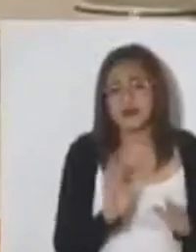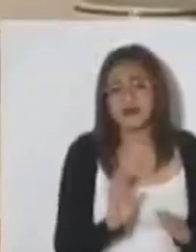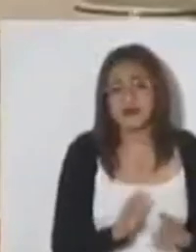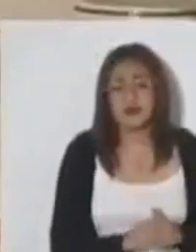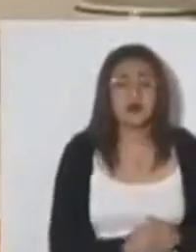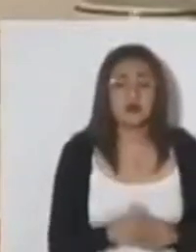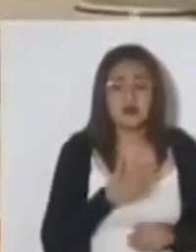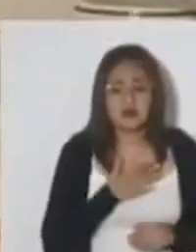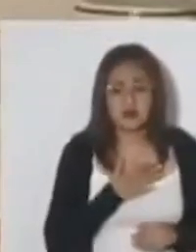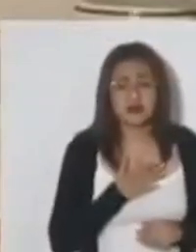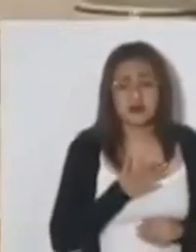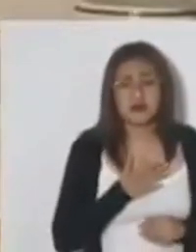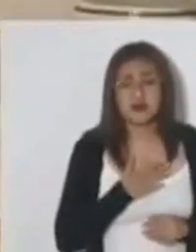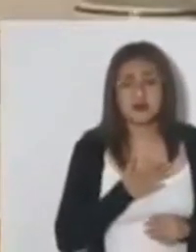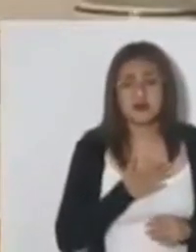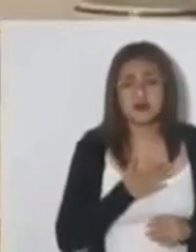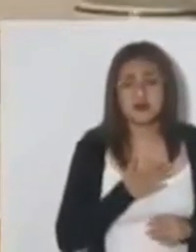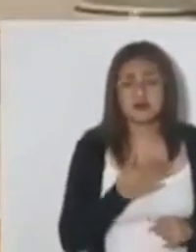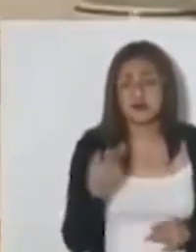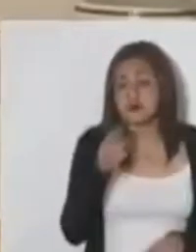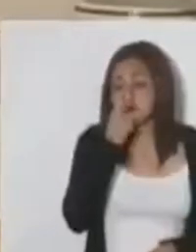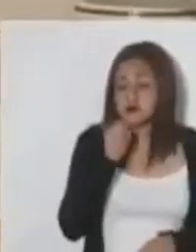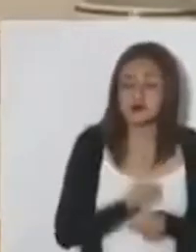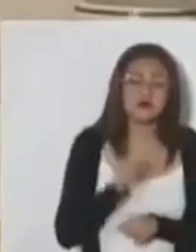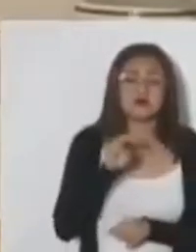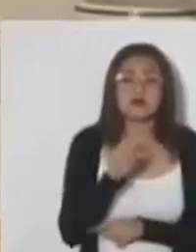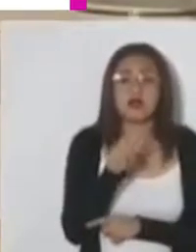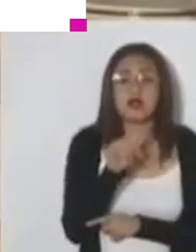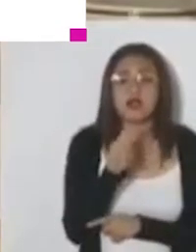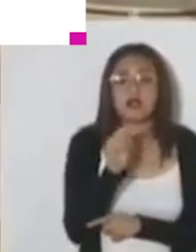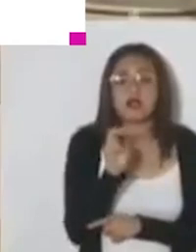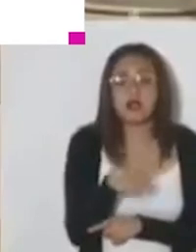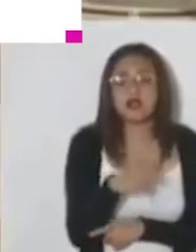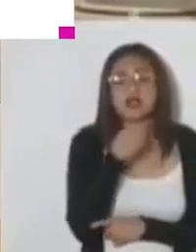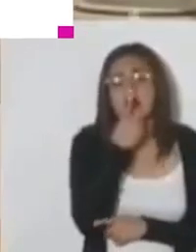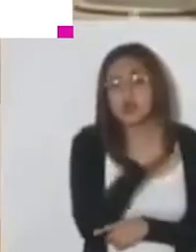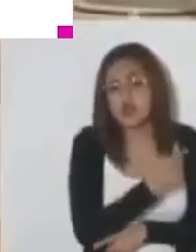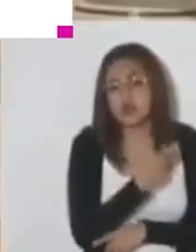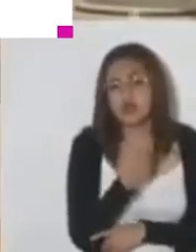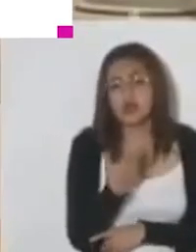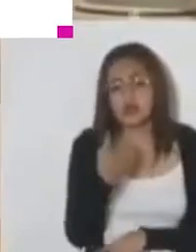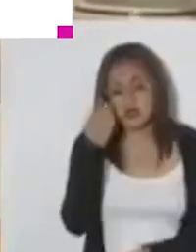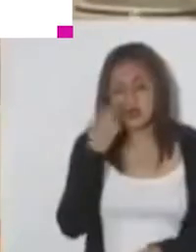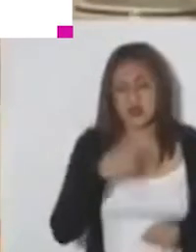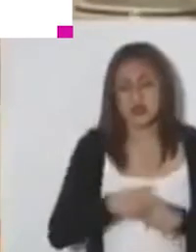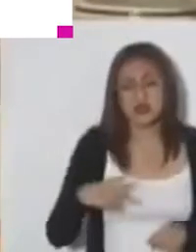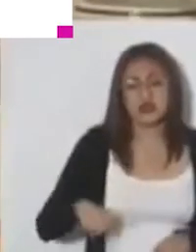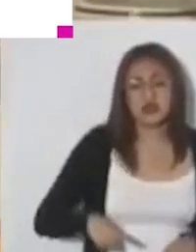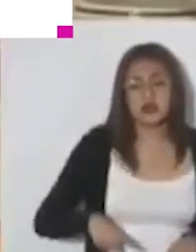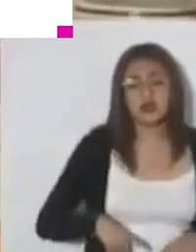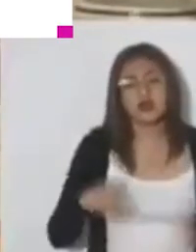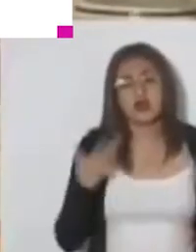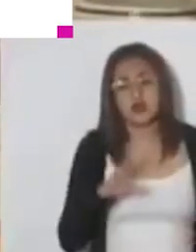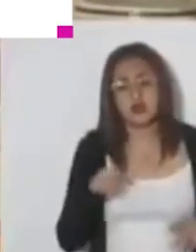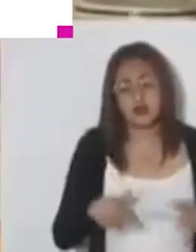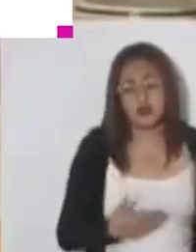Además, el gobernador Miguel Barbosa Huerta confirmó que el próximo sábado estará la jefa de gobierno de la Ciudad de México, Claudia Sheinbaum,